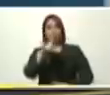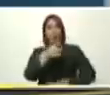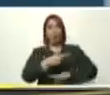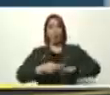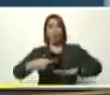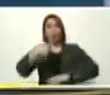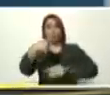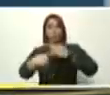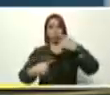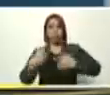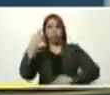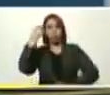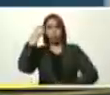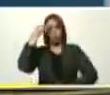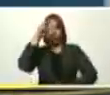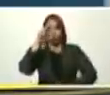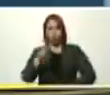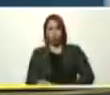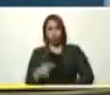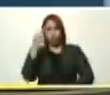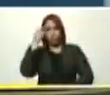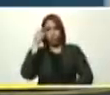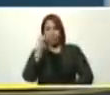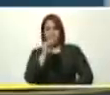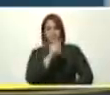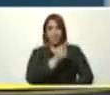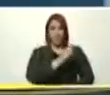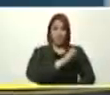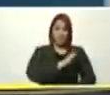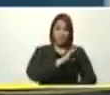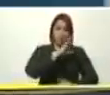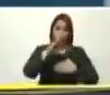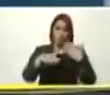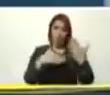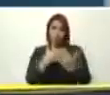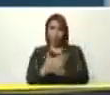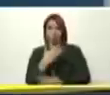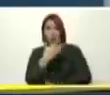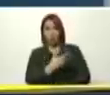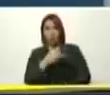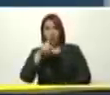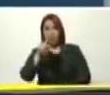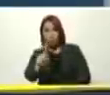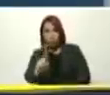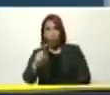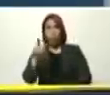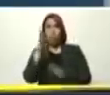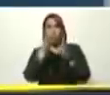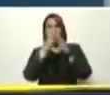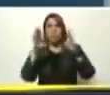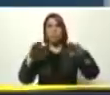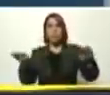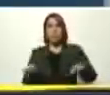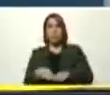día, desde el 1 de enero hasta el 31 de diciembre,